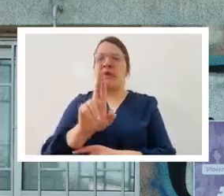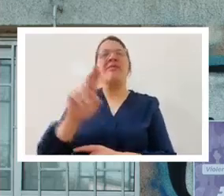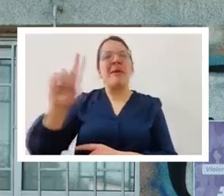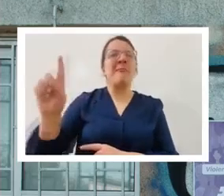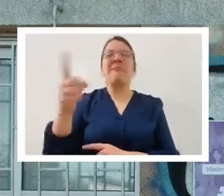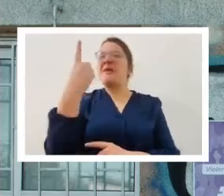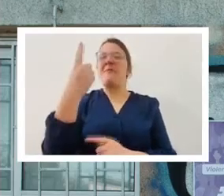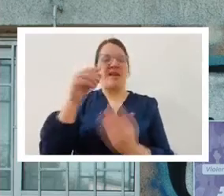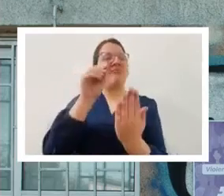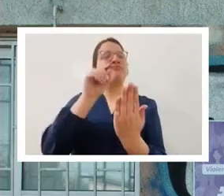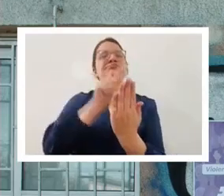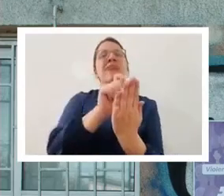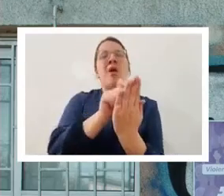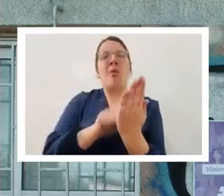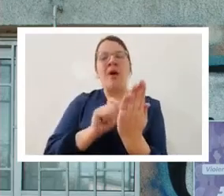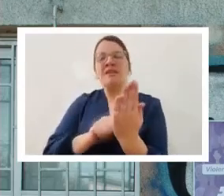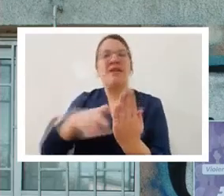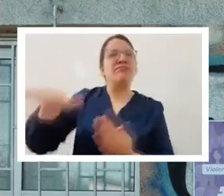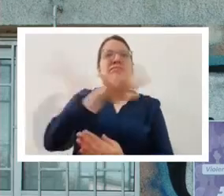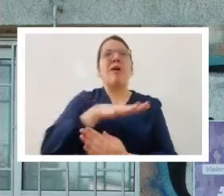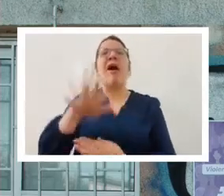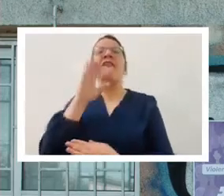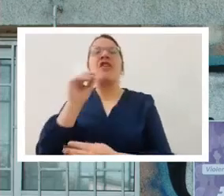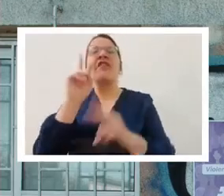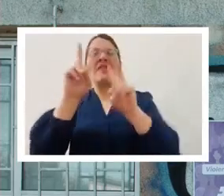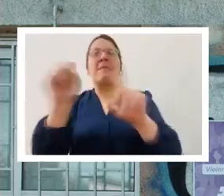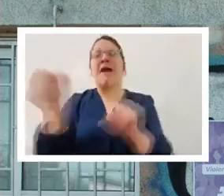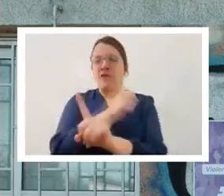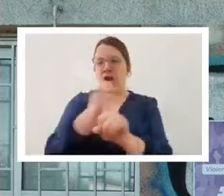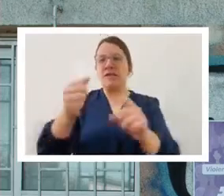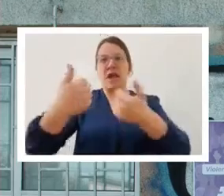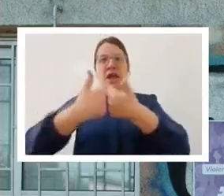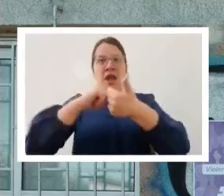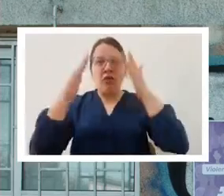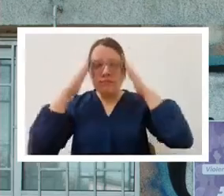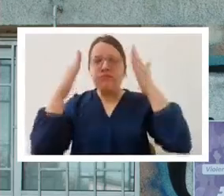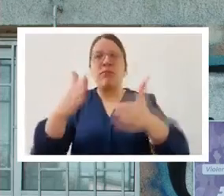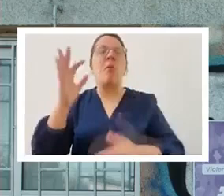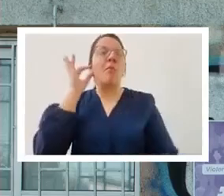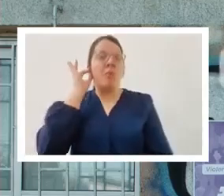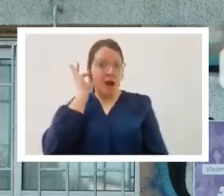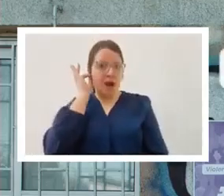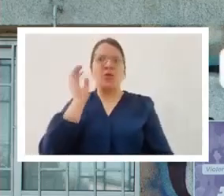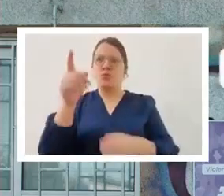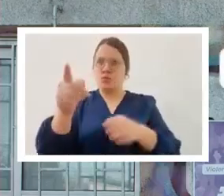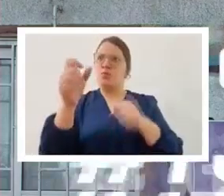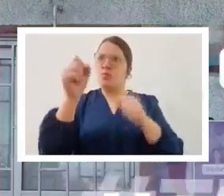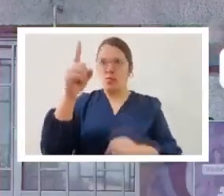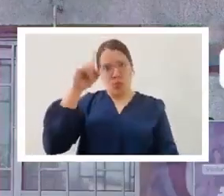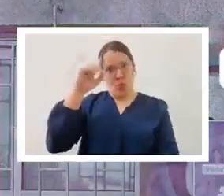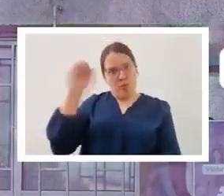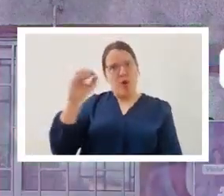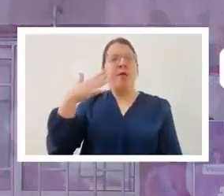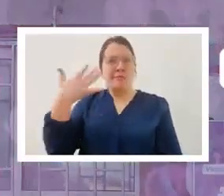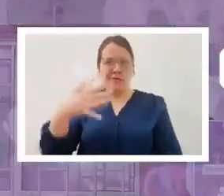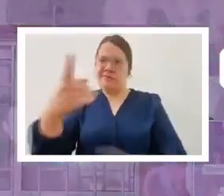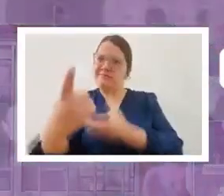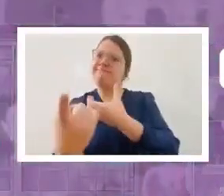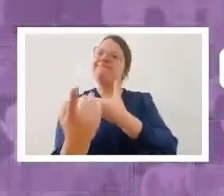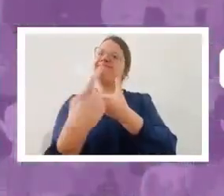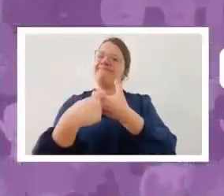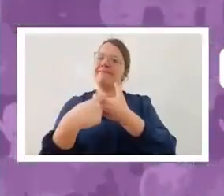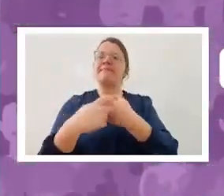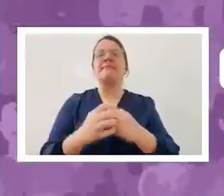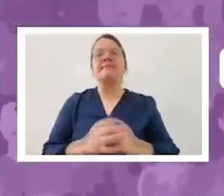Hay un tema importante de poner estos temas sobre la mesa, sobre el escritorio de autoridades, de parlamentarios,